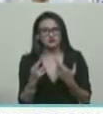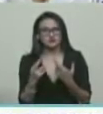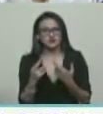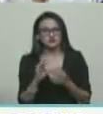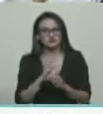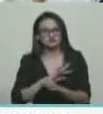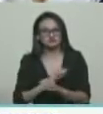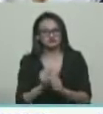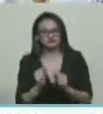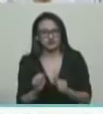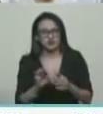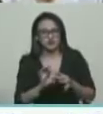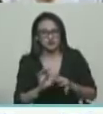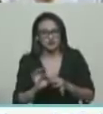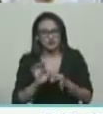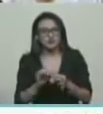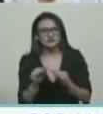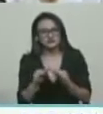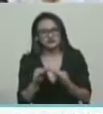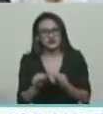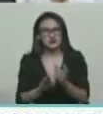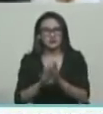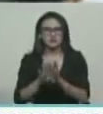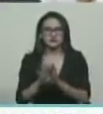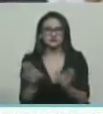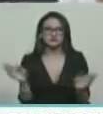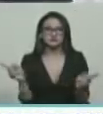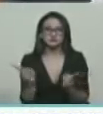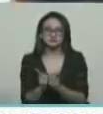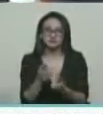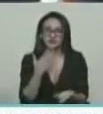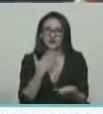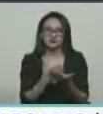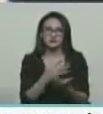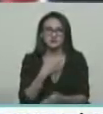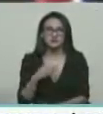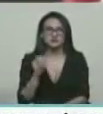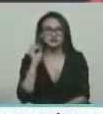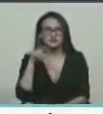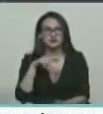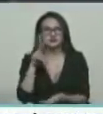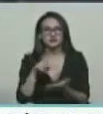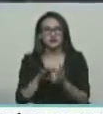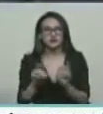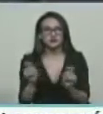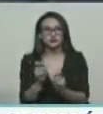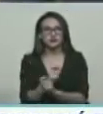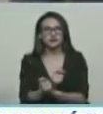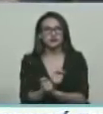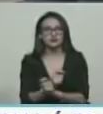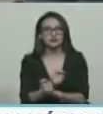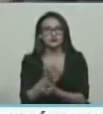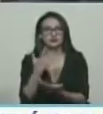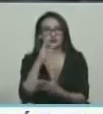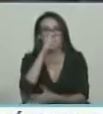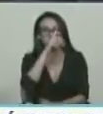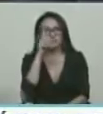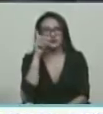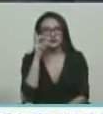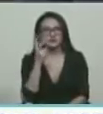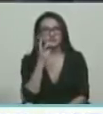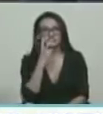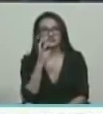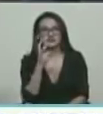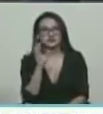a fortalecer y vamos a seguir avanzando. Bien, agradecemos a esta hora las declaraciones del presidente de la Asamblea Nacional Constituyente, Diosdado Cabello, en esta visita